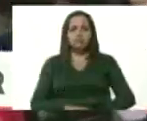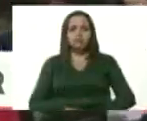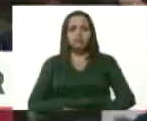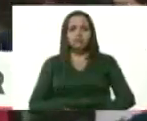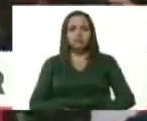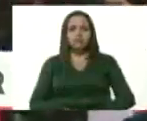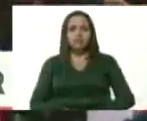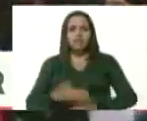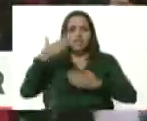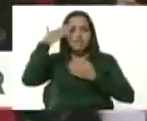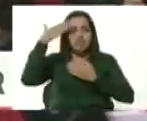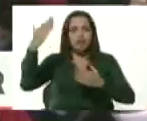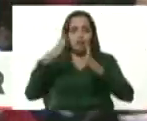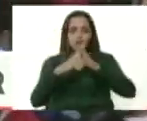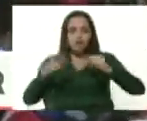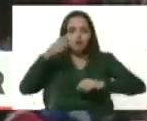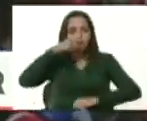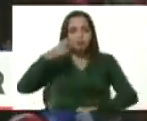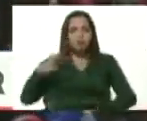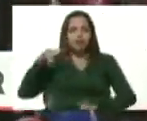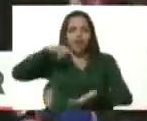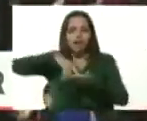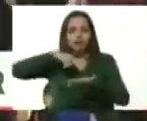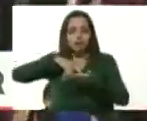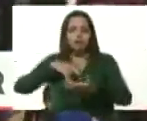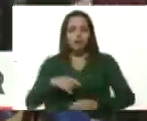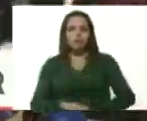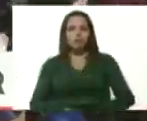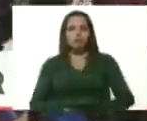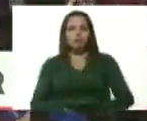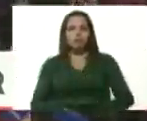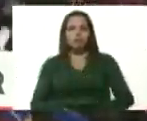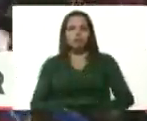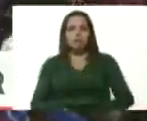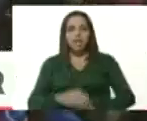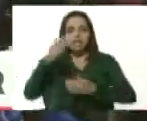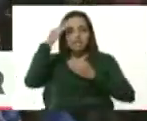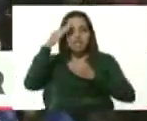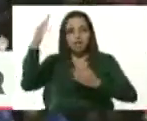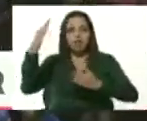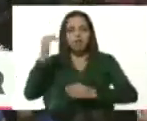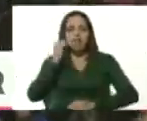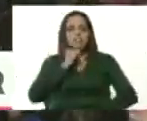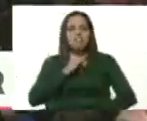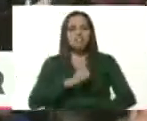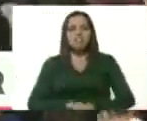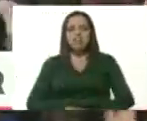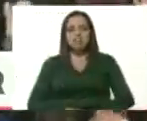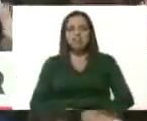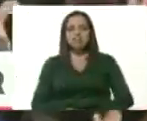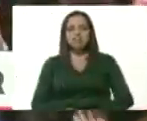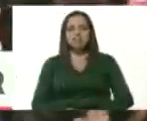Un saludo a todo el pueblo de Carabobo. Un saludo a Valencia